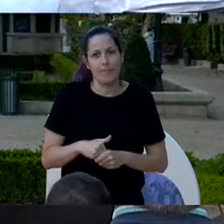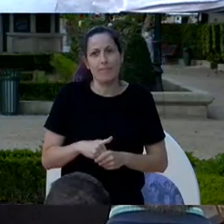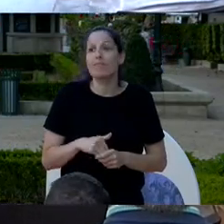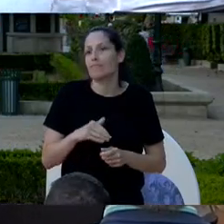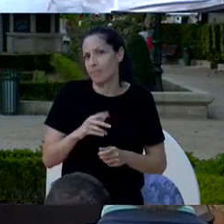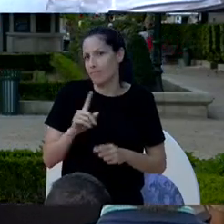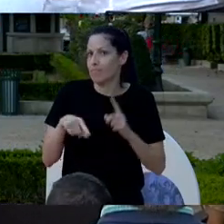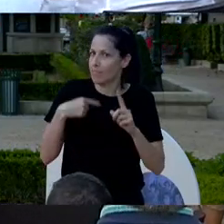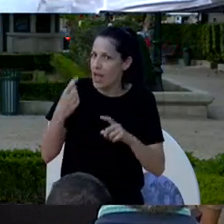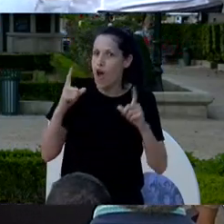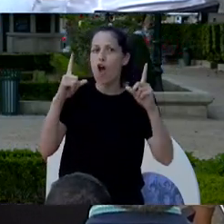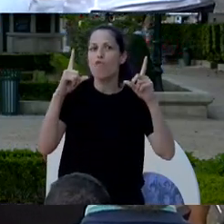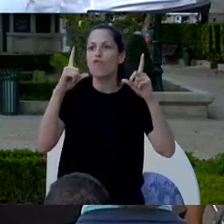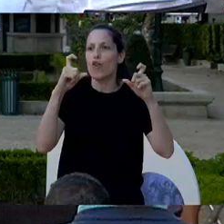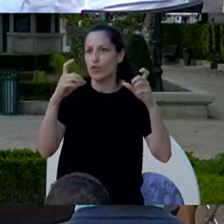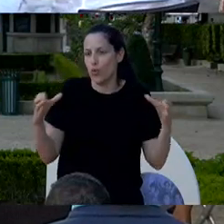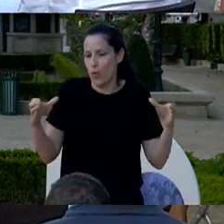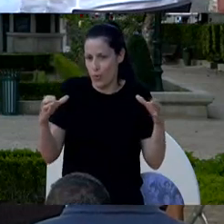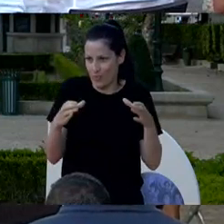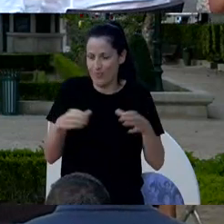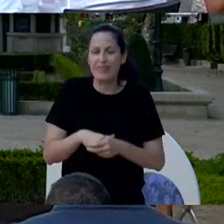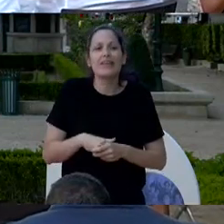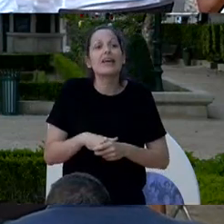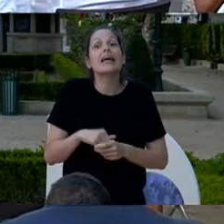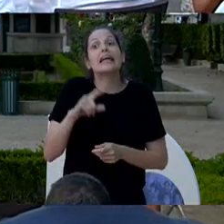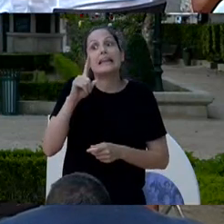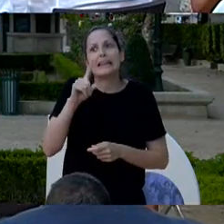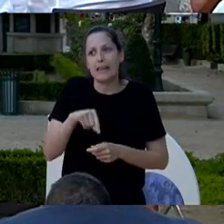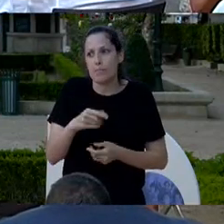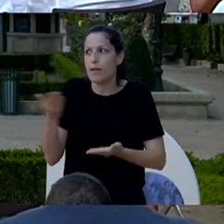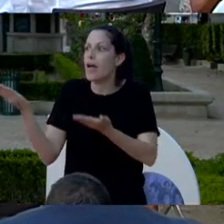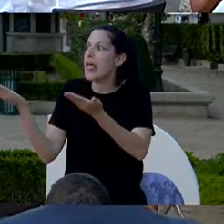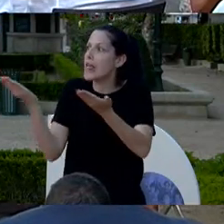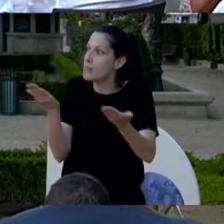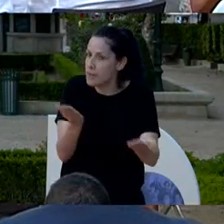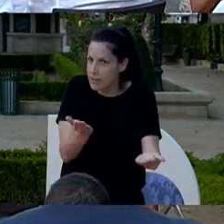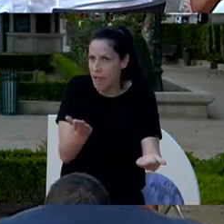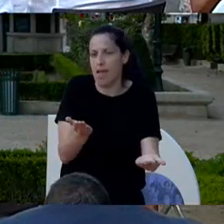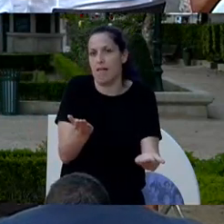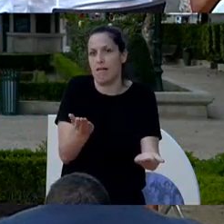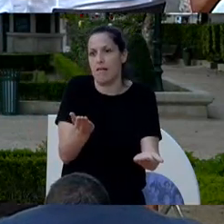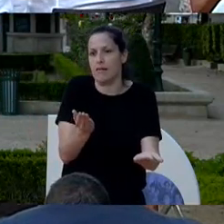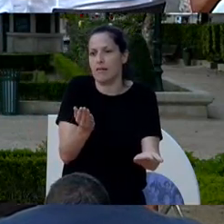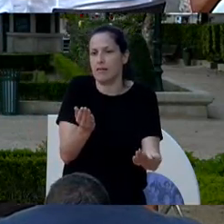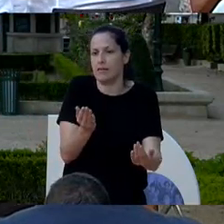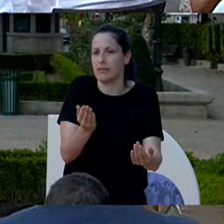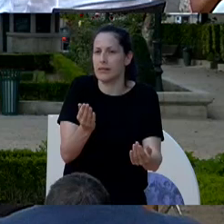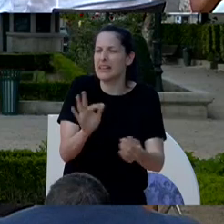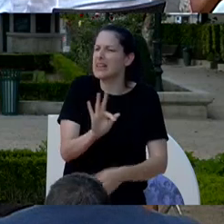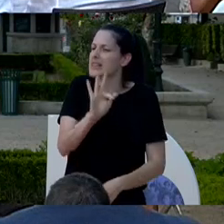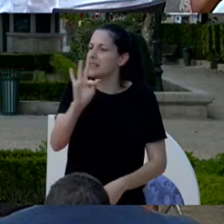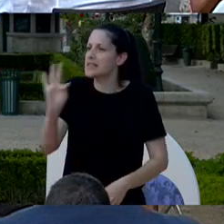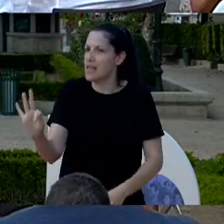Faremos despois a foto de grupo, dime, perdón. Nada, quería convidarvos tamén, se vos apetece, a nosa próxima,